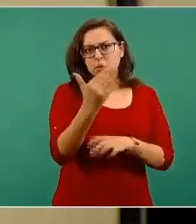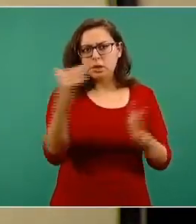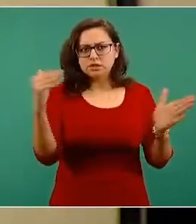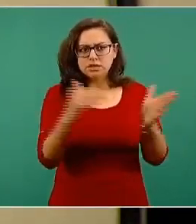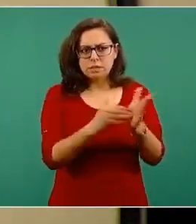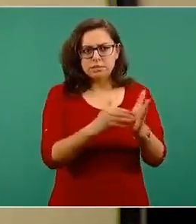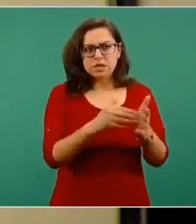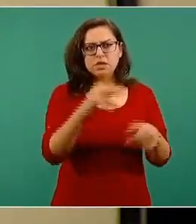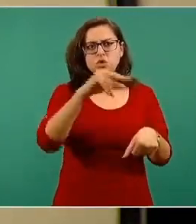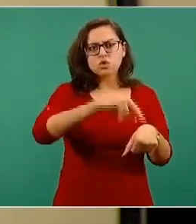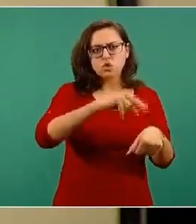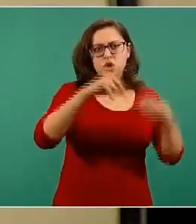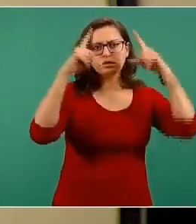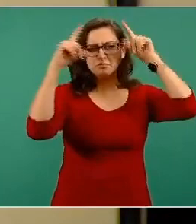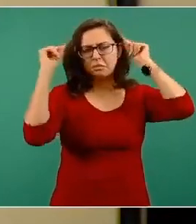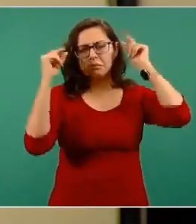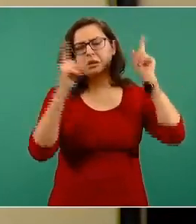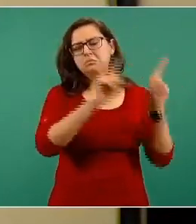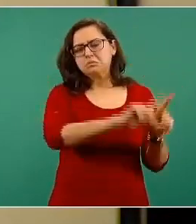menos una dosis.